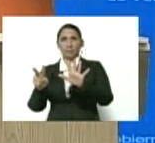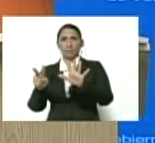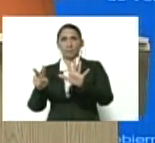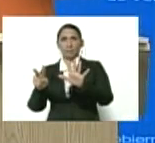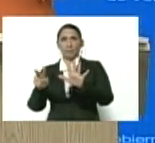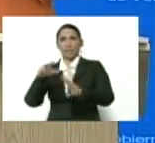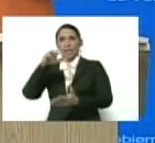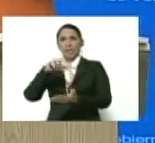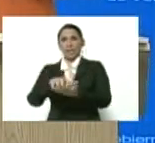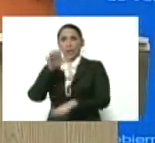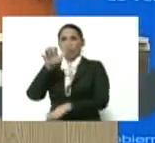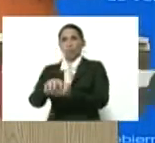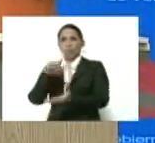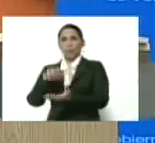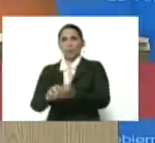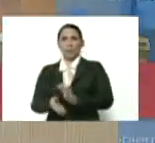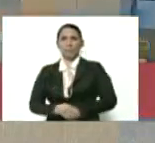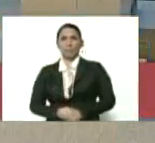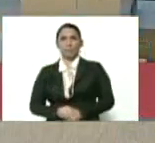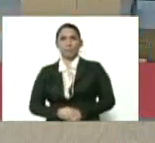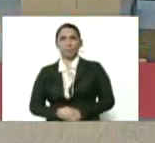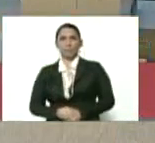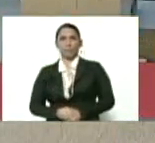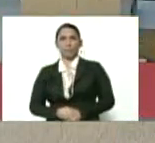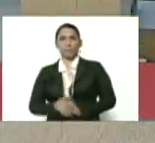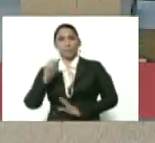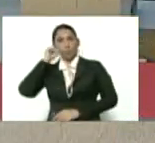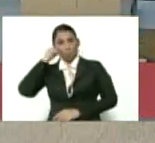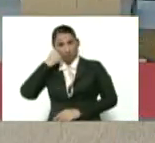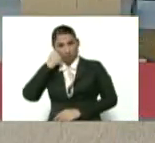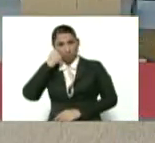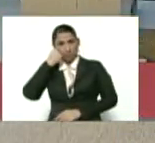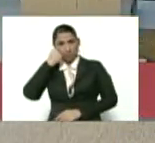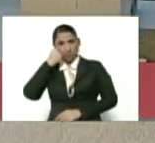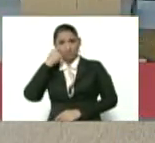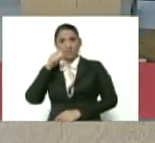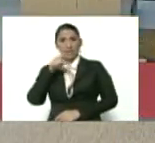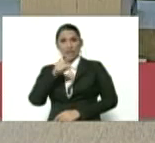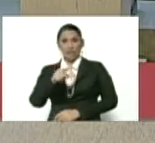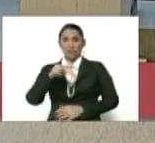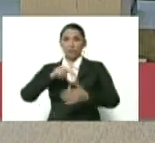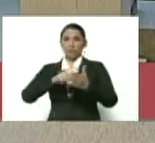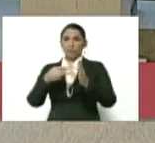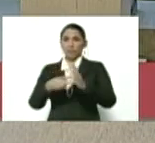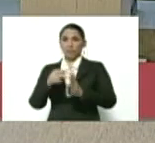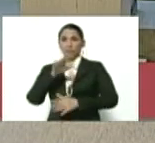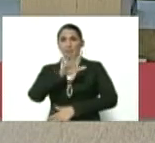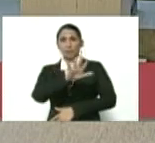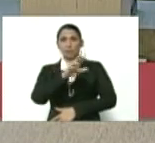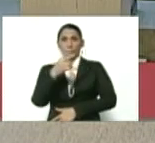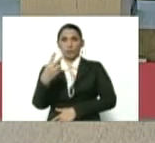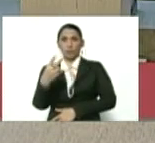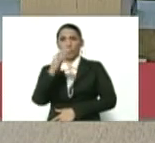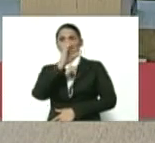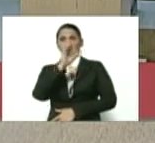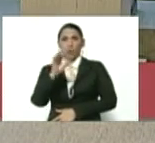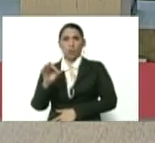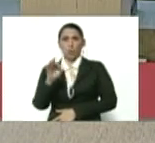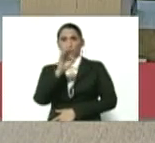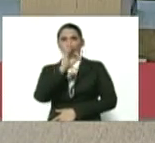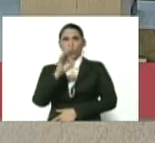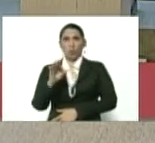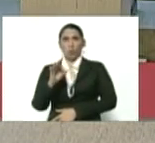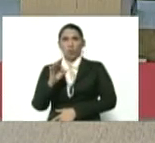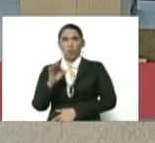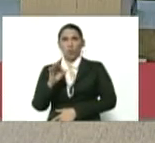del Estado Nueva Esparta. Lo recuerdo, esto representa el 52%